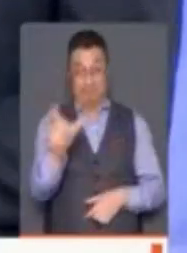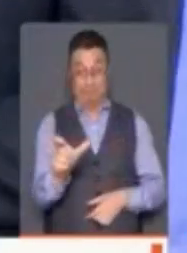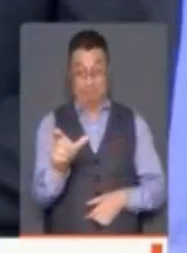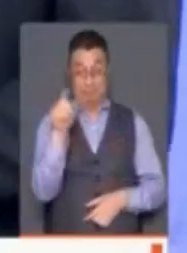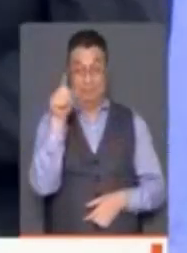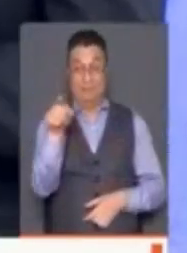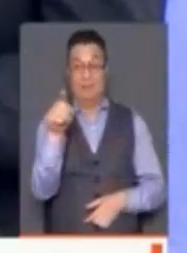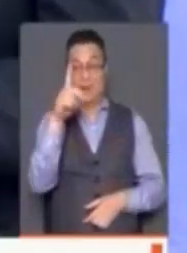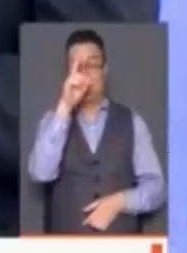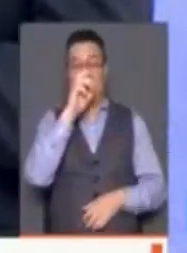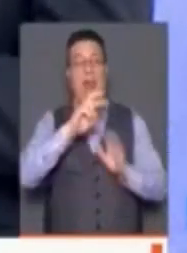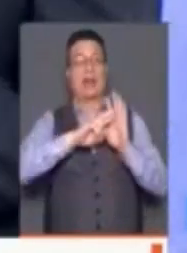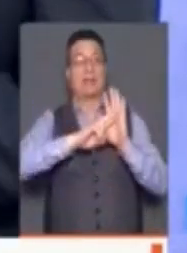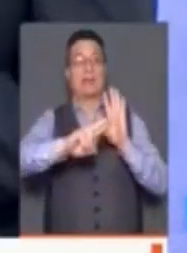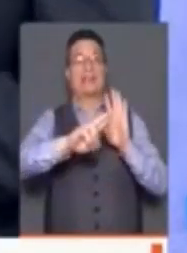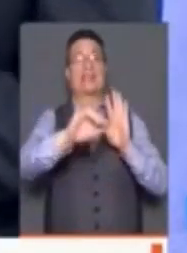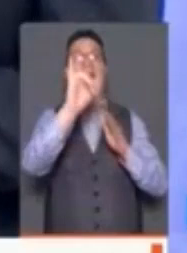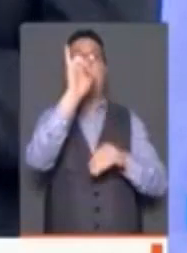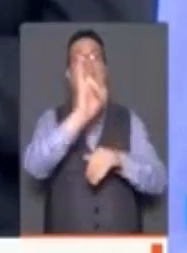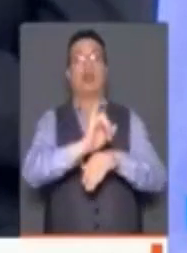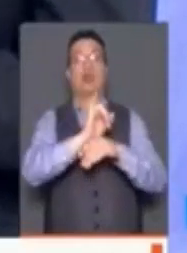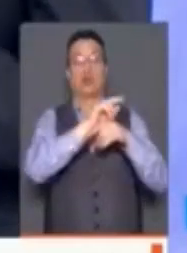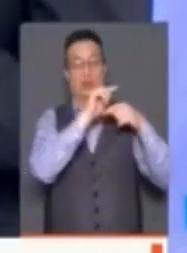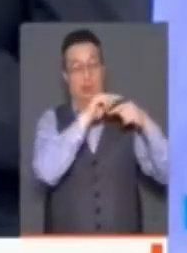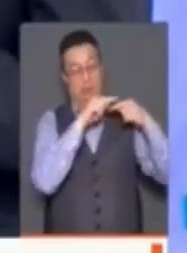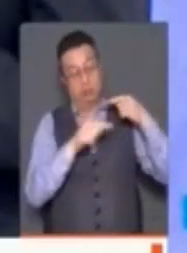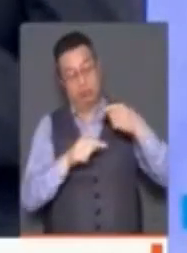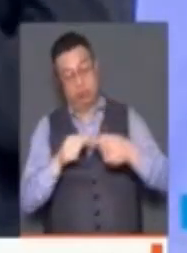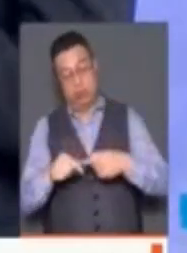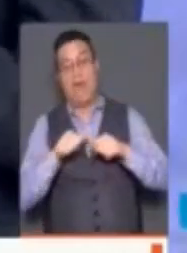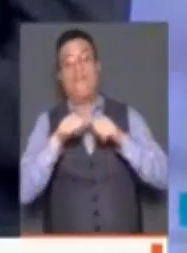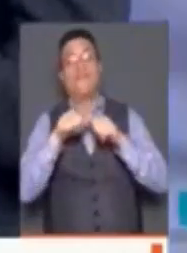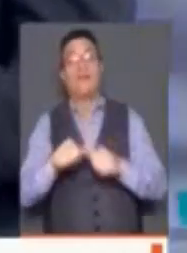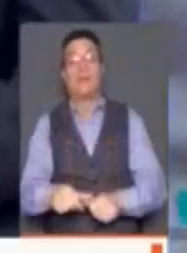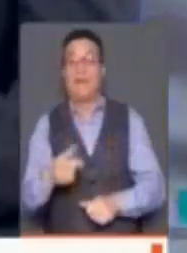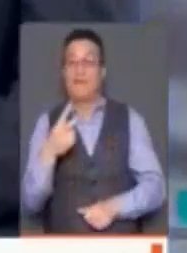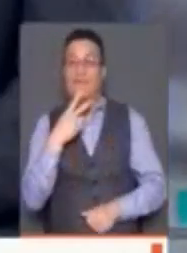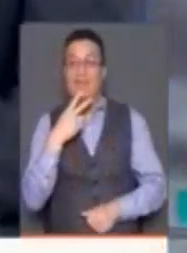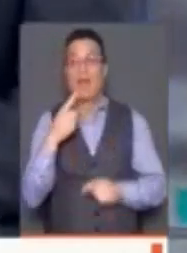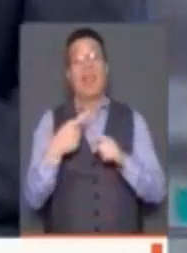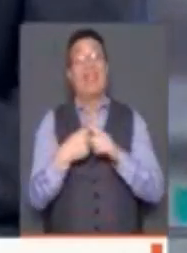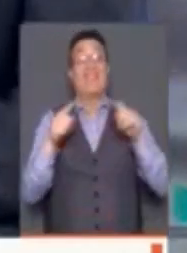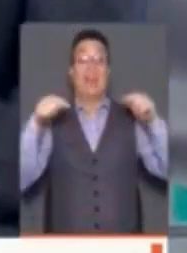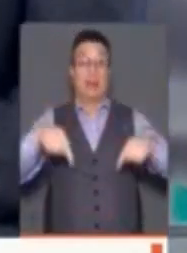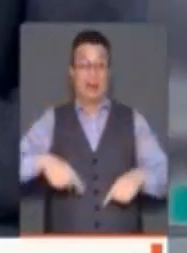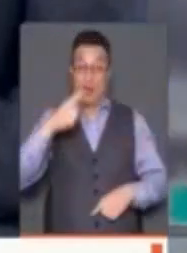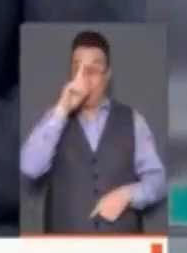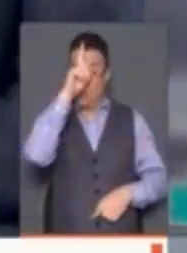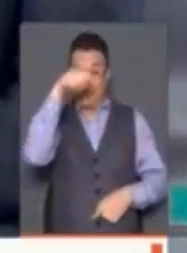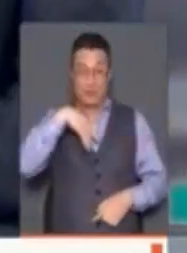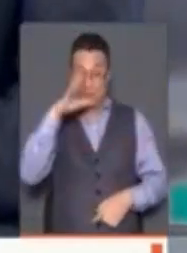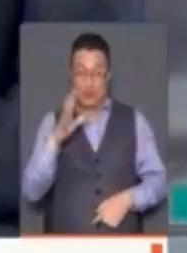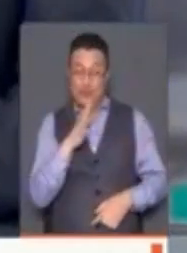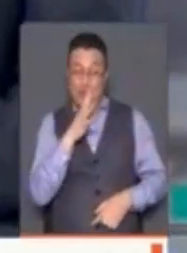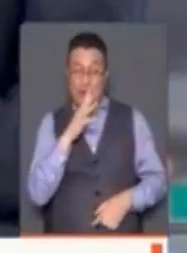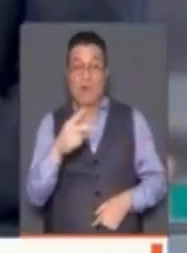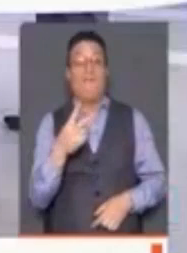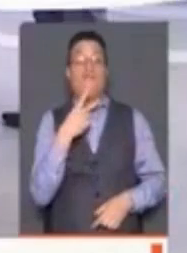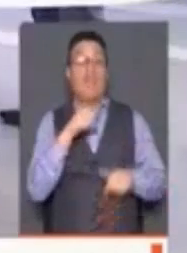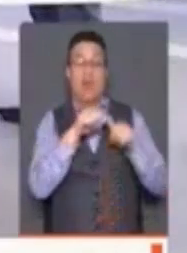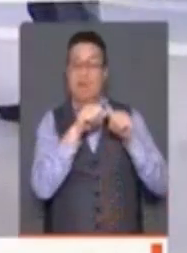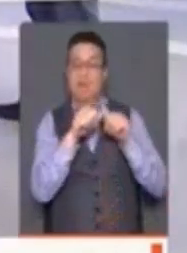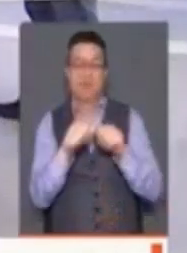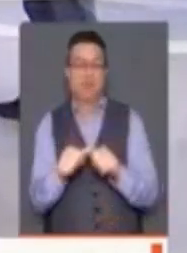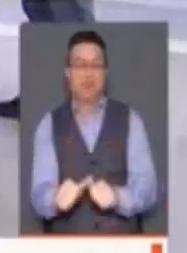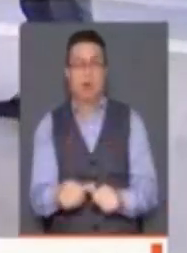una institución que hay que recordar que es hereditaria y vitalicia. Es distinto a lo que nosotros estamos acostumbrados, pero el hecho de que sean vitalicios les permite a ellos generar